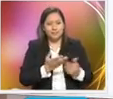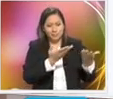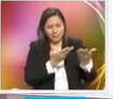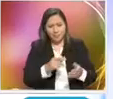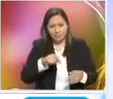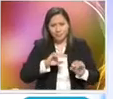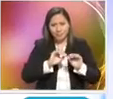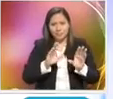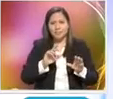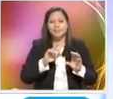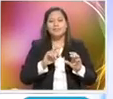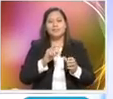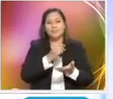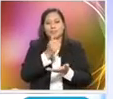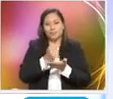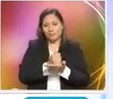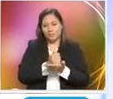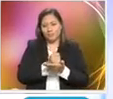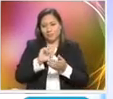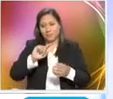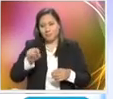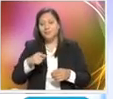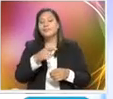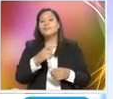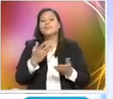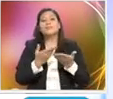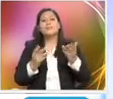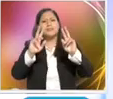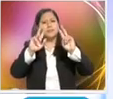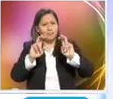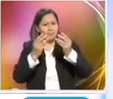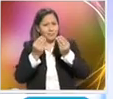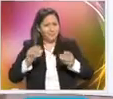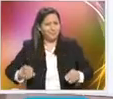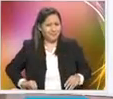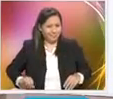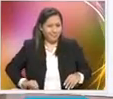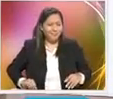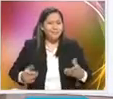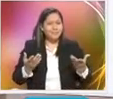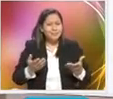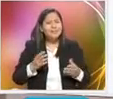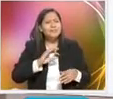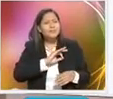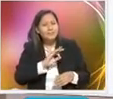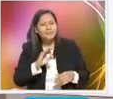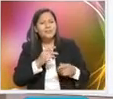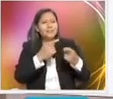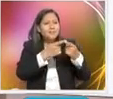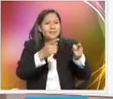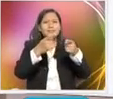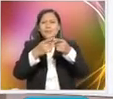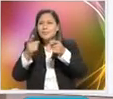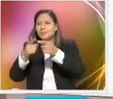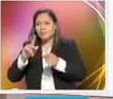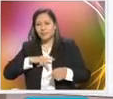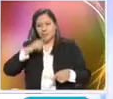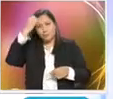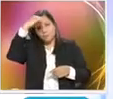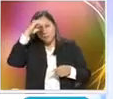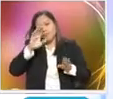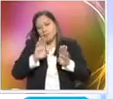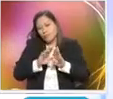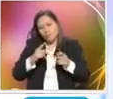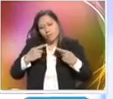por supuesto, en tus ciudades. Y bueno, hablándonos de temas muy interesantes, también podemos diversificar nuestros criterios, ¿no? Como